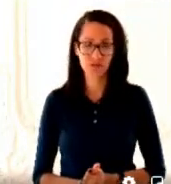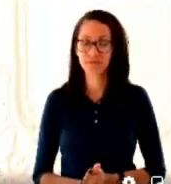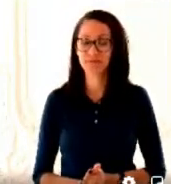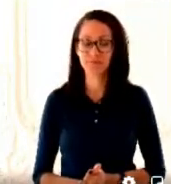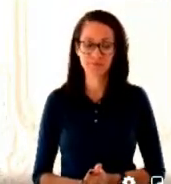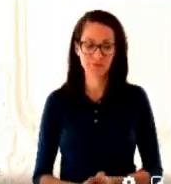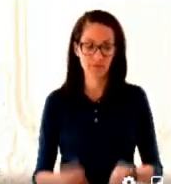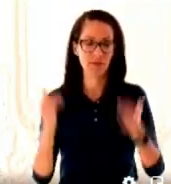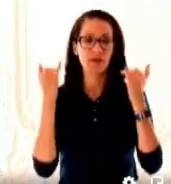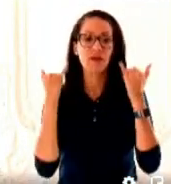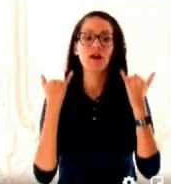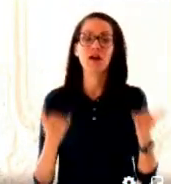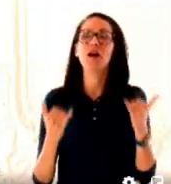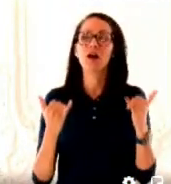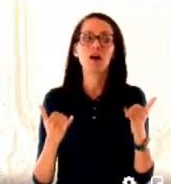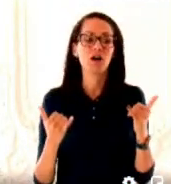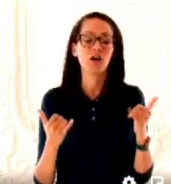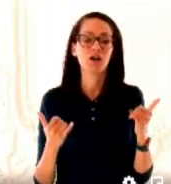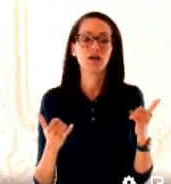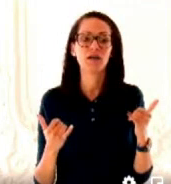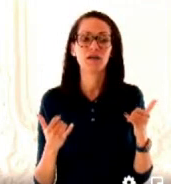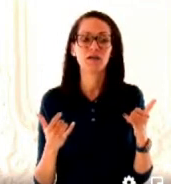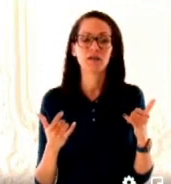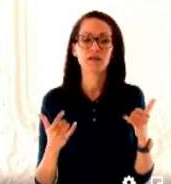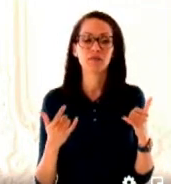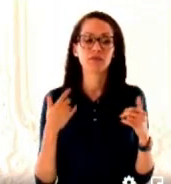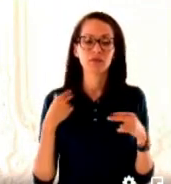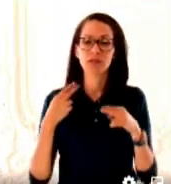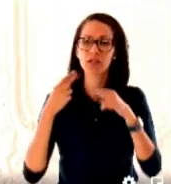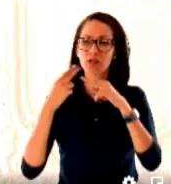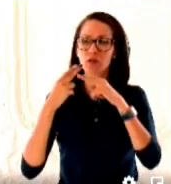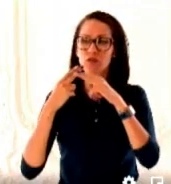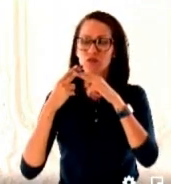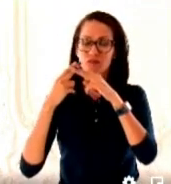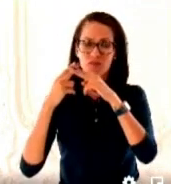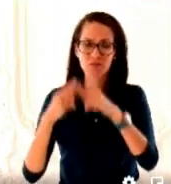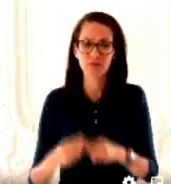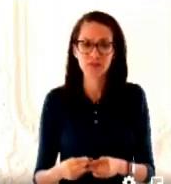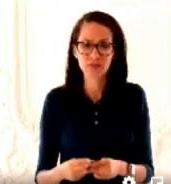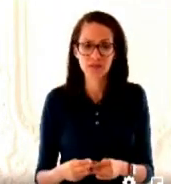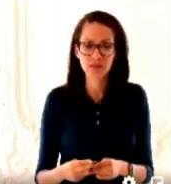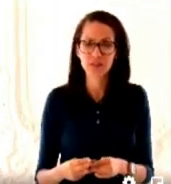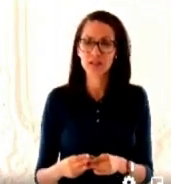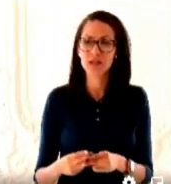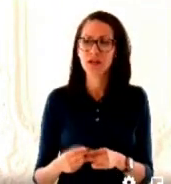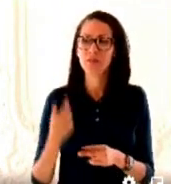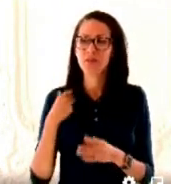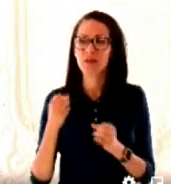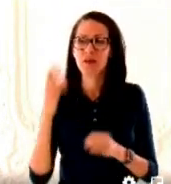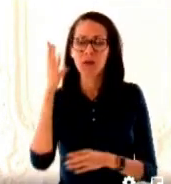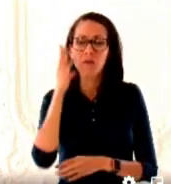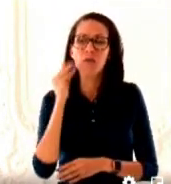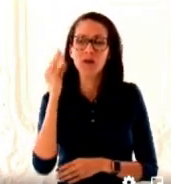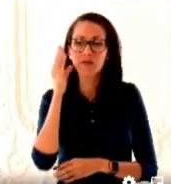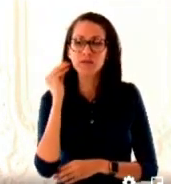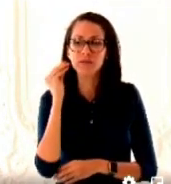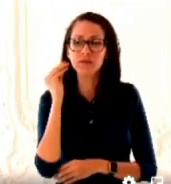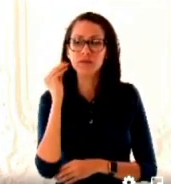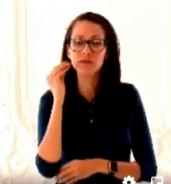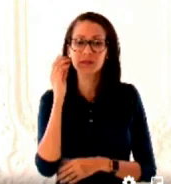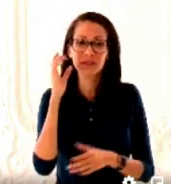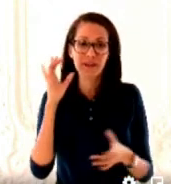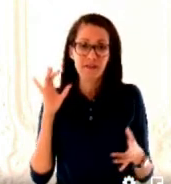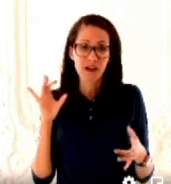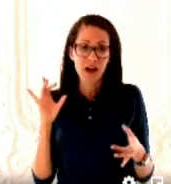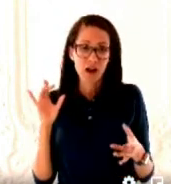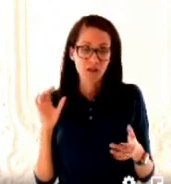Ahora voy a hacer un nombramiento que me llena de mucha esperanza. Se va a unir a nuestro